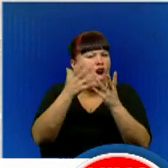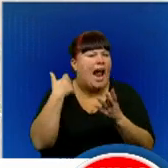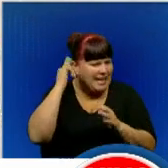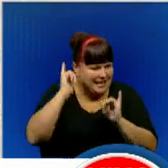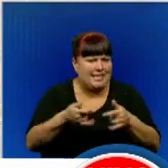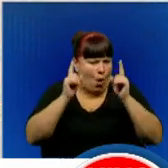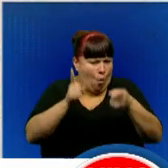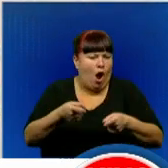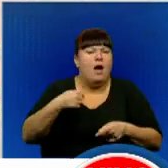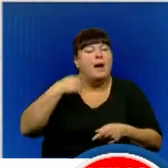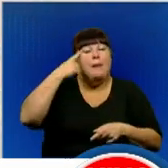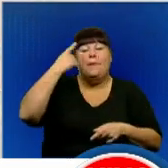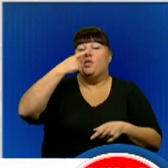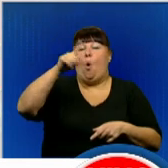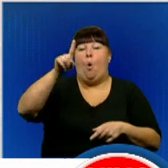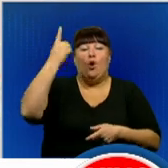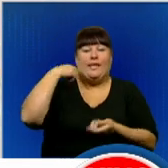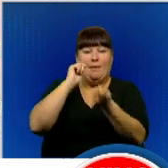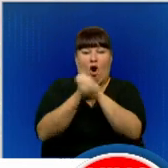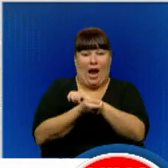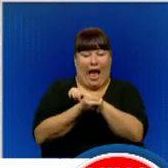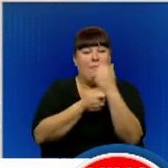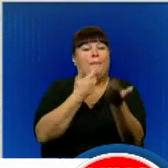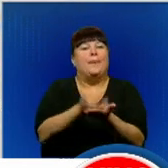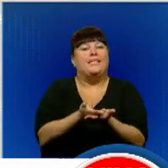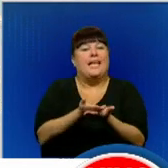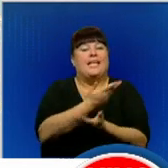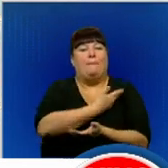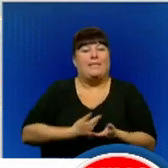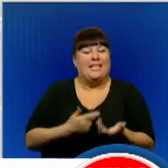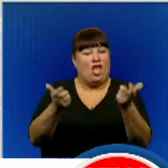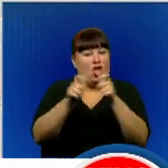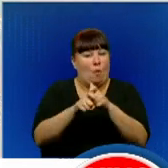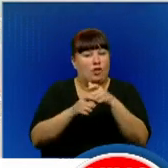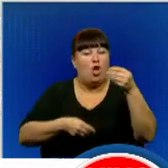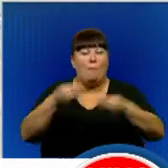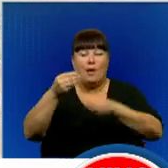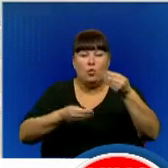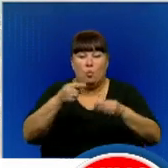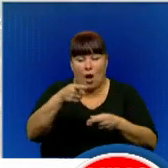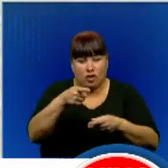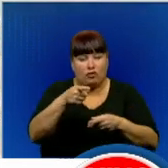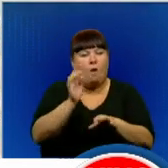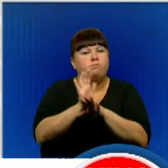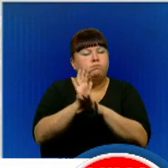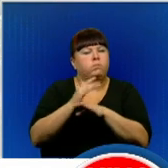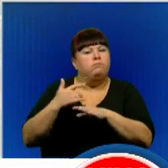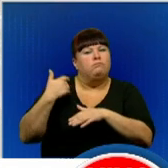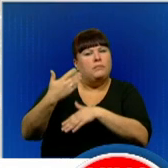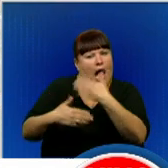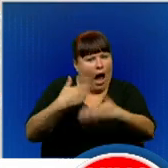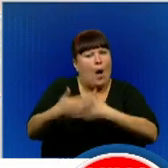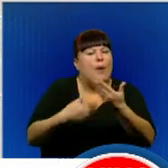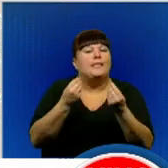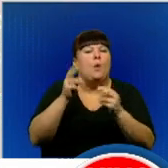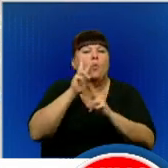considero que la última modificación presentada por el presidente de la comisión de presupuesto es un avance en